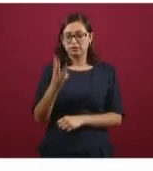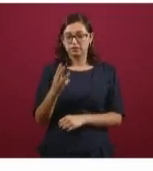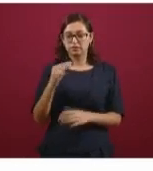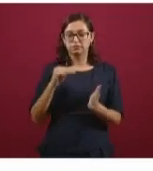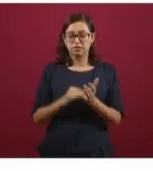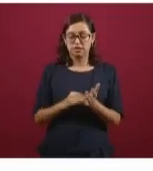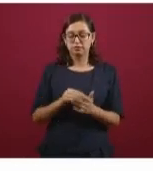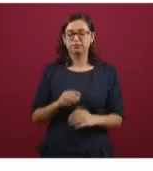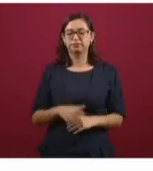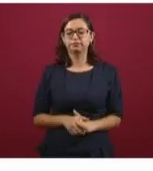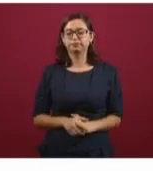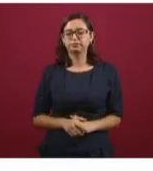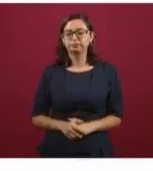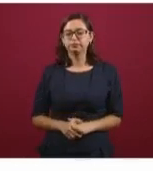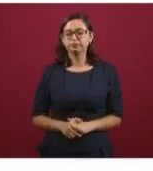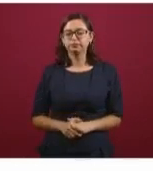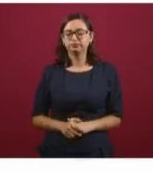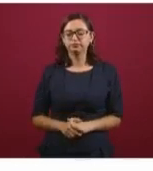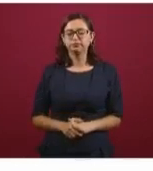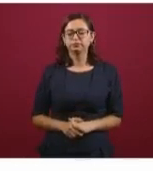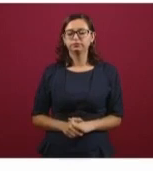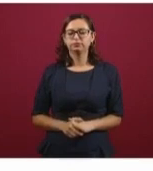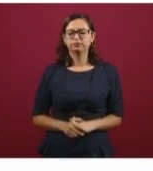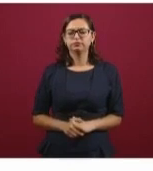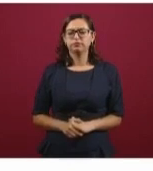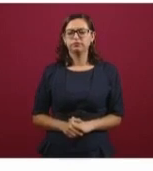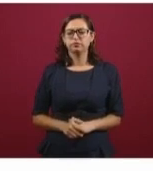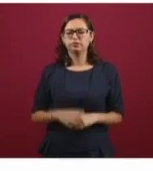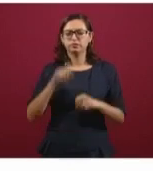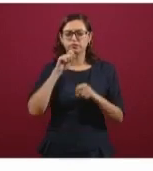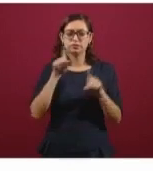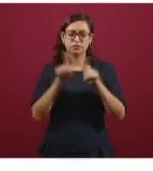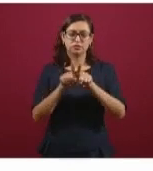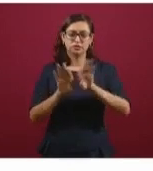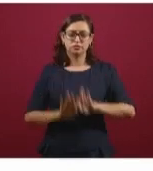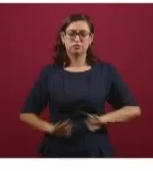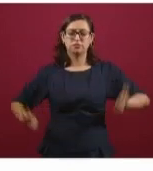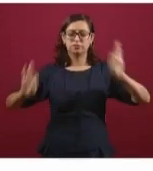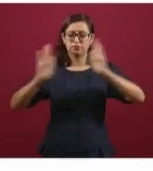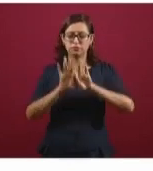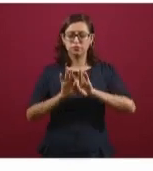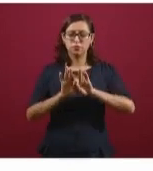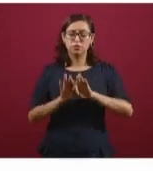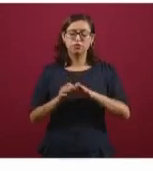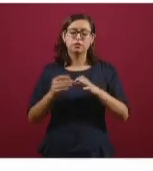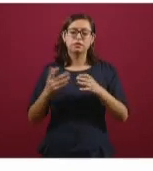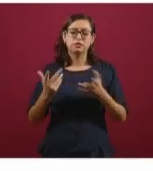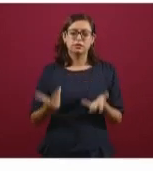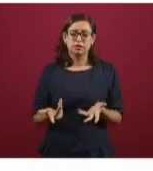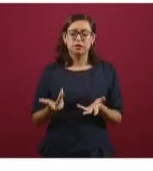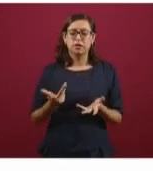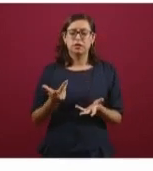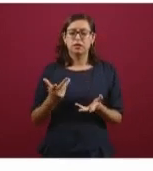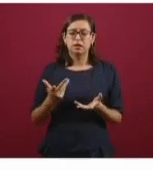Hay una parte que también importante, que es la donación en las campañas permanentes de